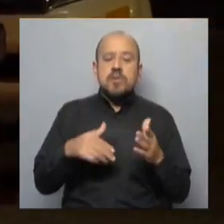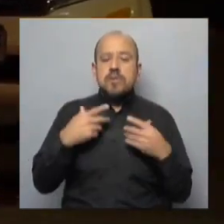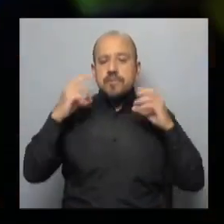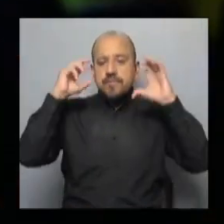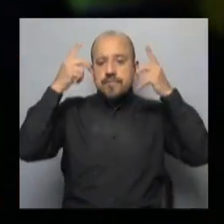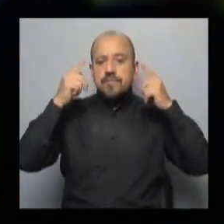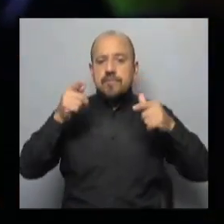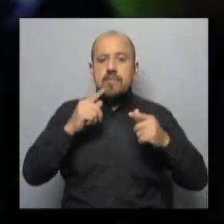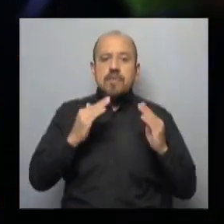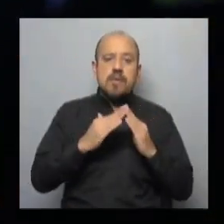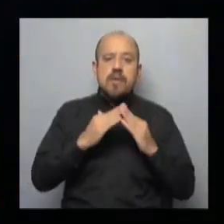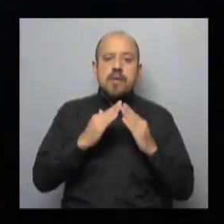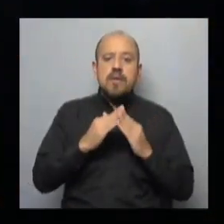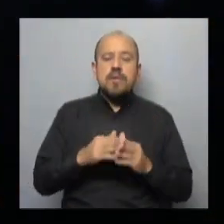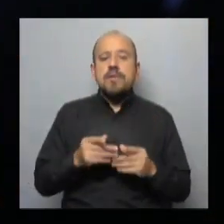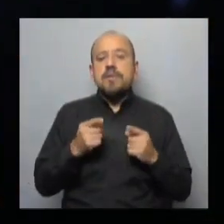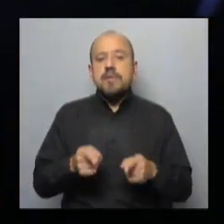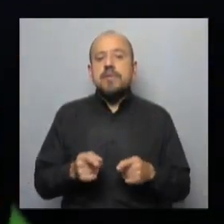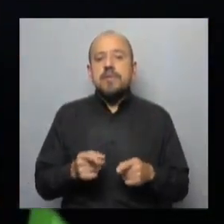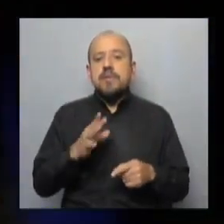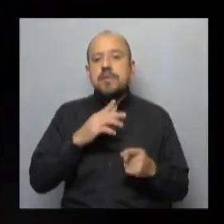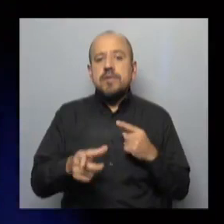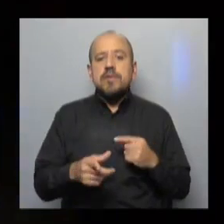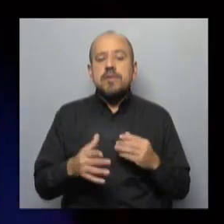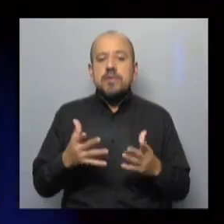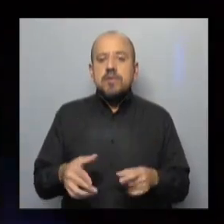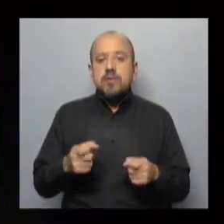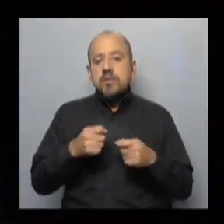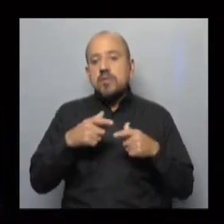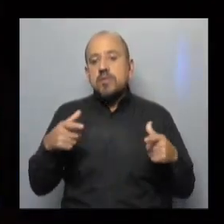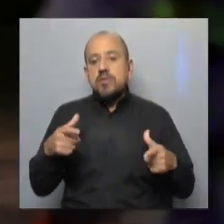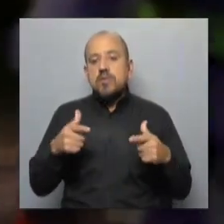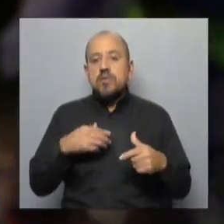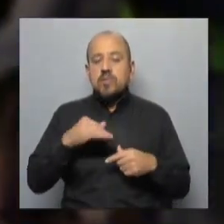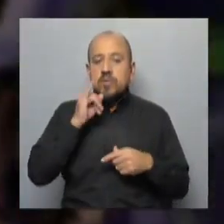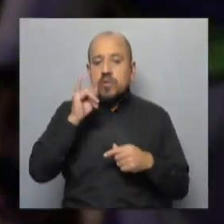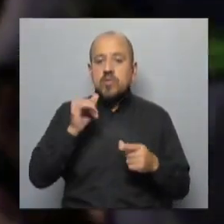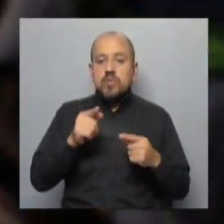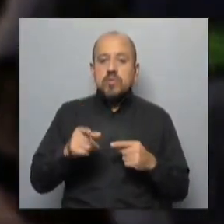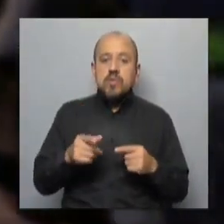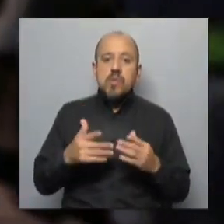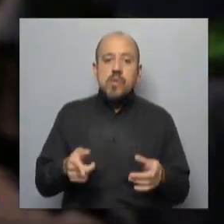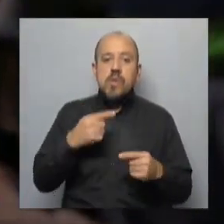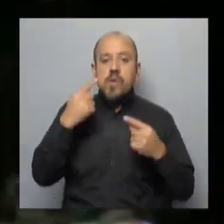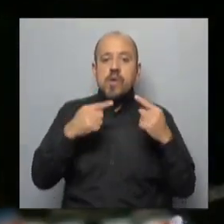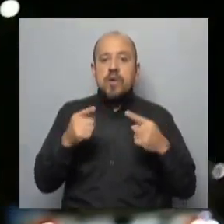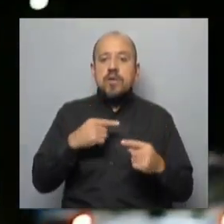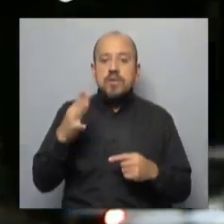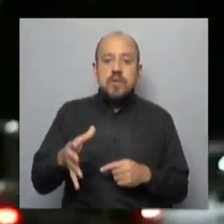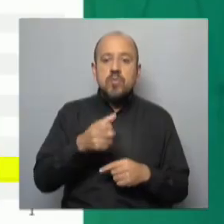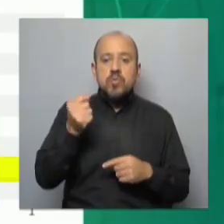violencia doméstica asimismo se constató un incremento de las denuncias por delitos que refieren a distintos abusos